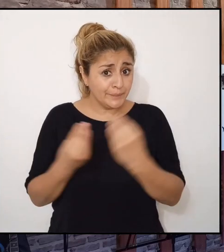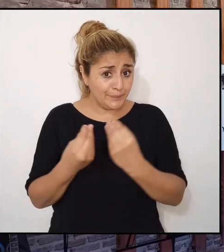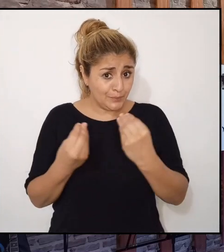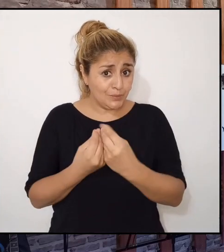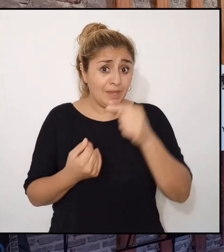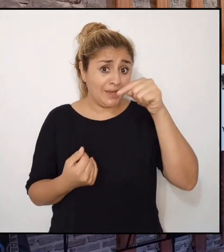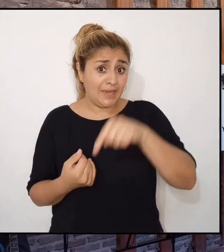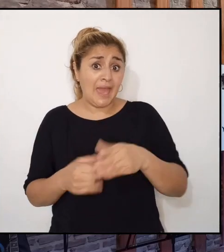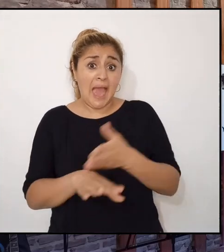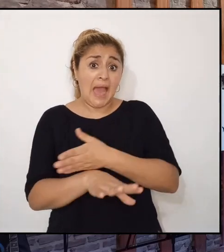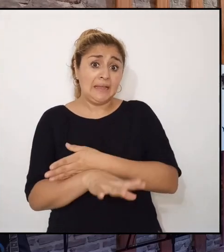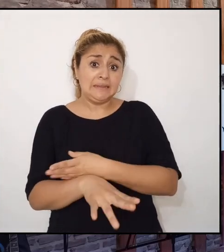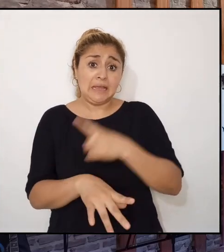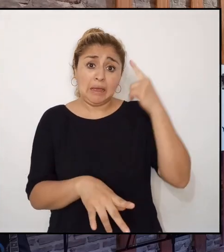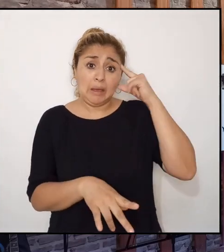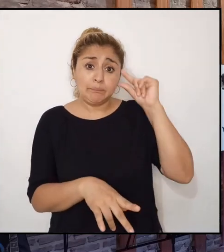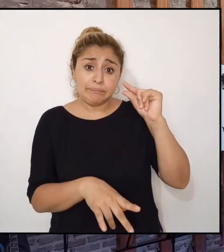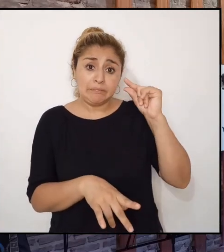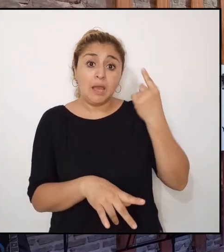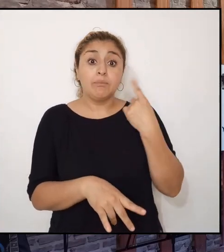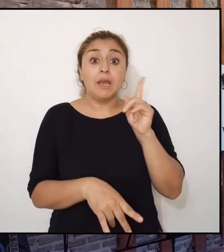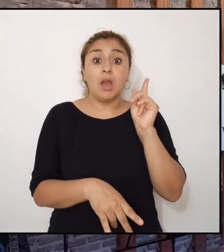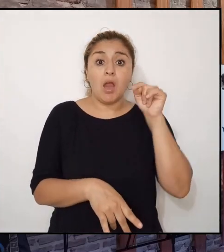Amén. No hay excusas.